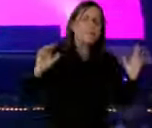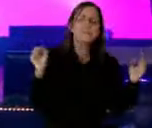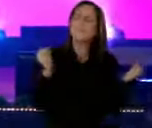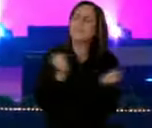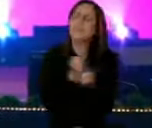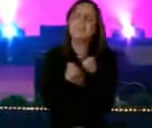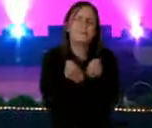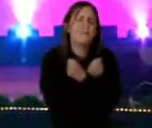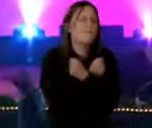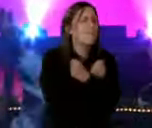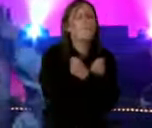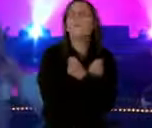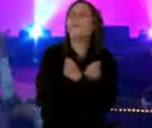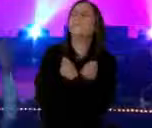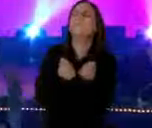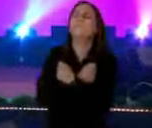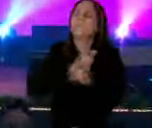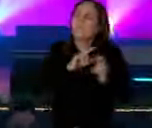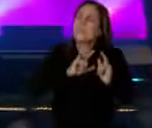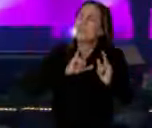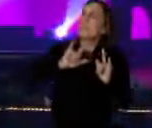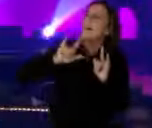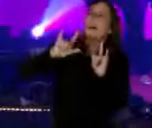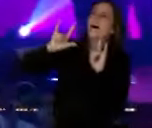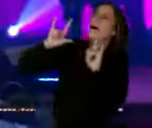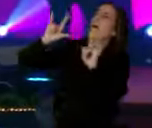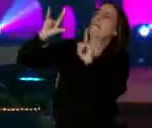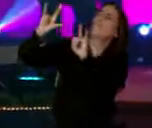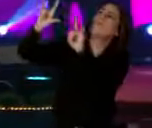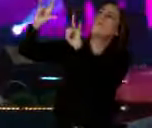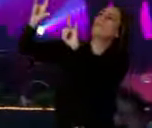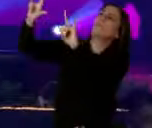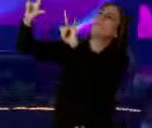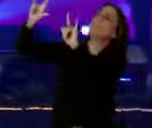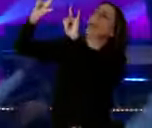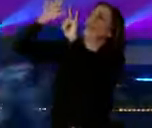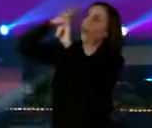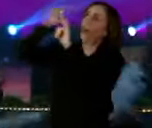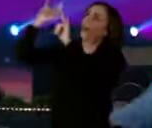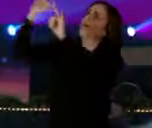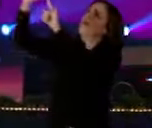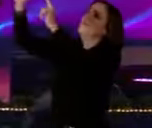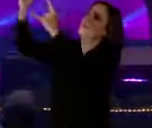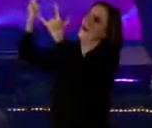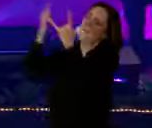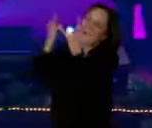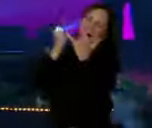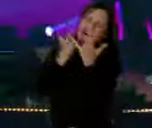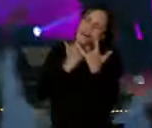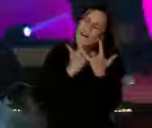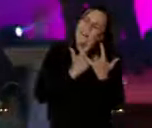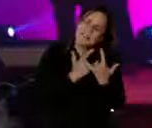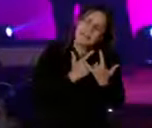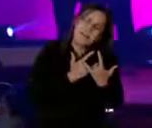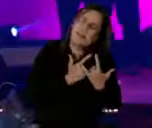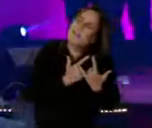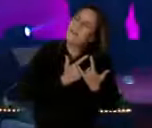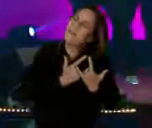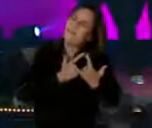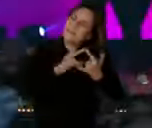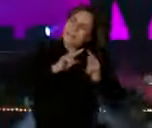este amor. Y te amo porque me amaste.